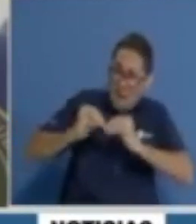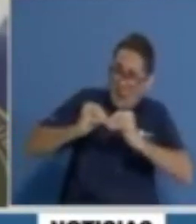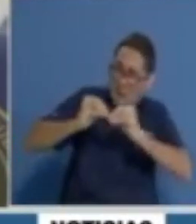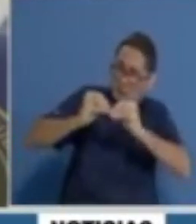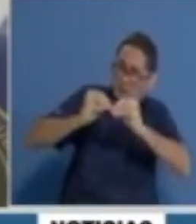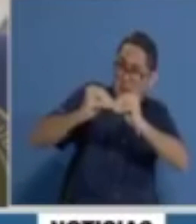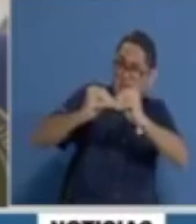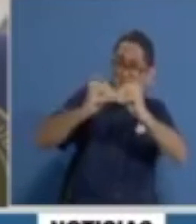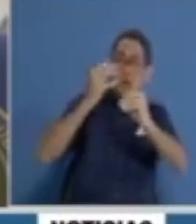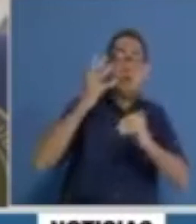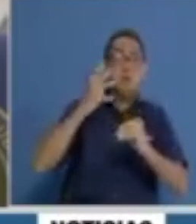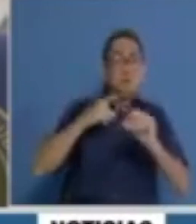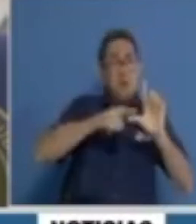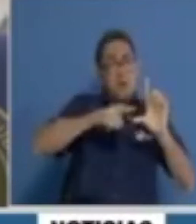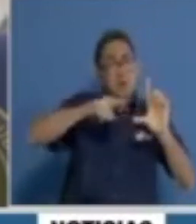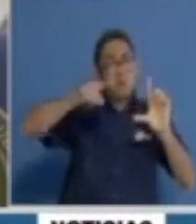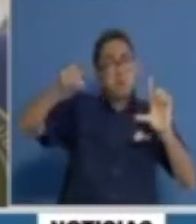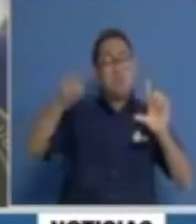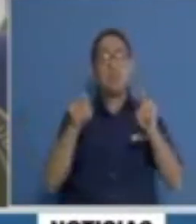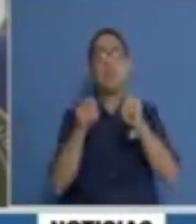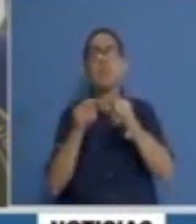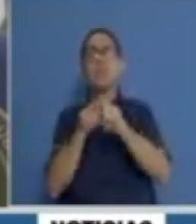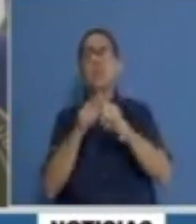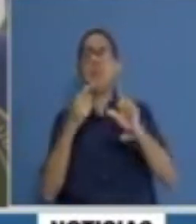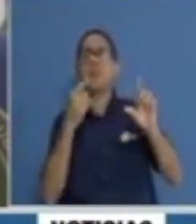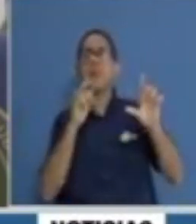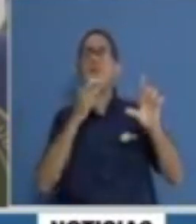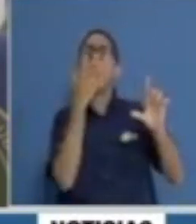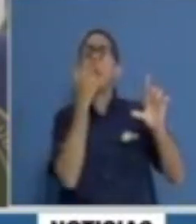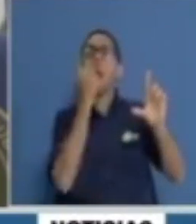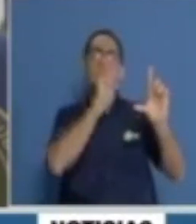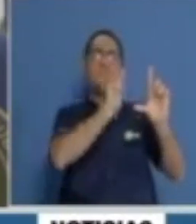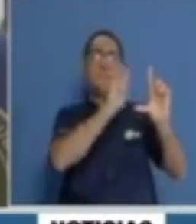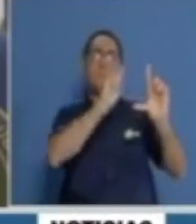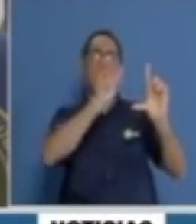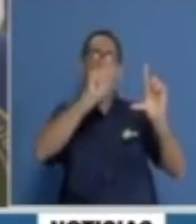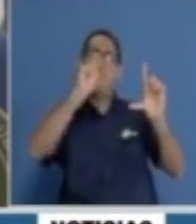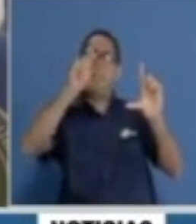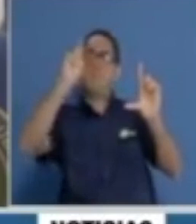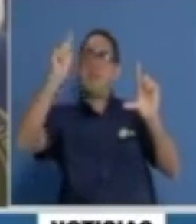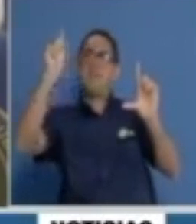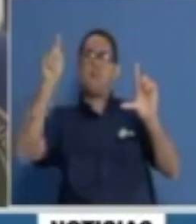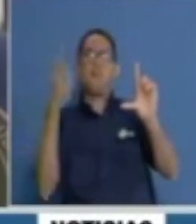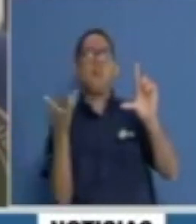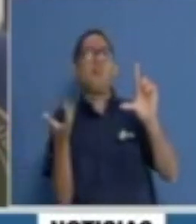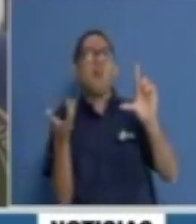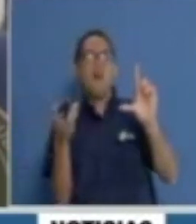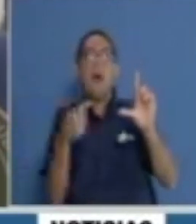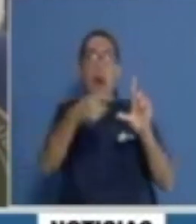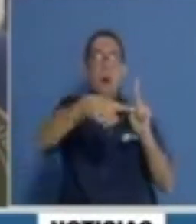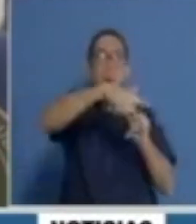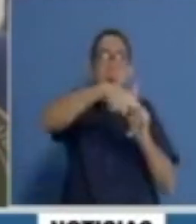vía. Y lo que se observa en los puntos naranja son el porcentaje de pruebas